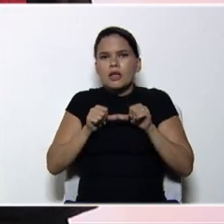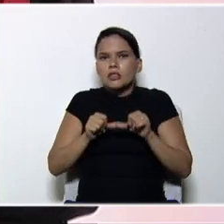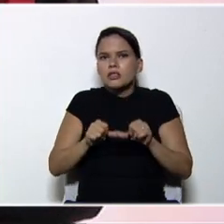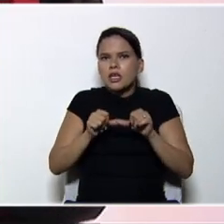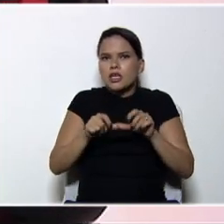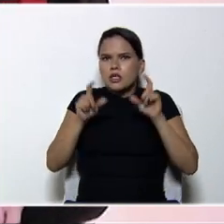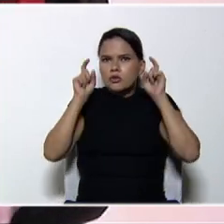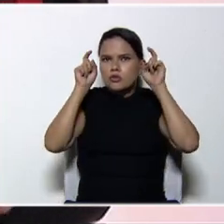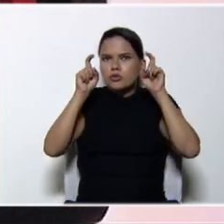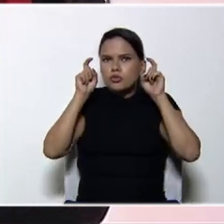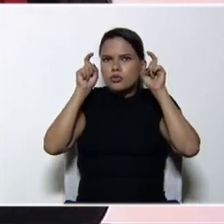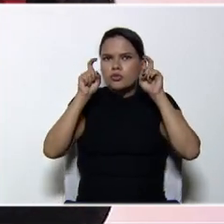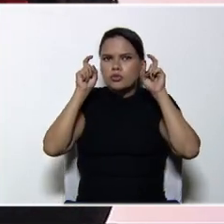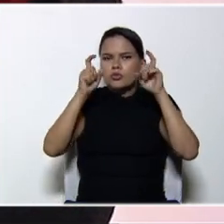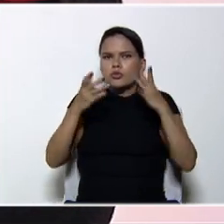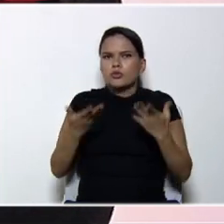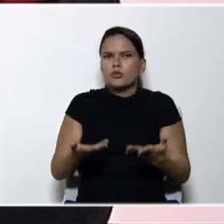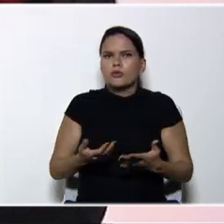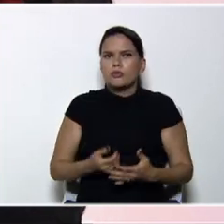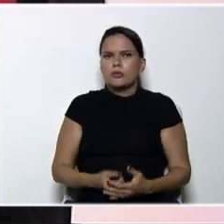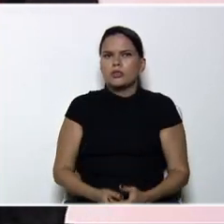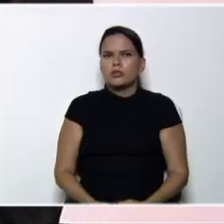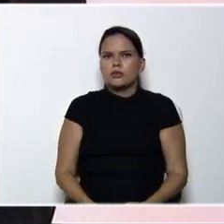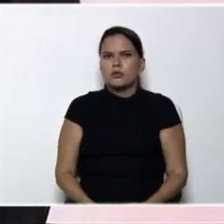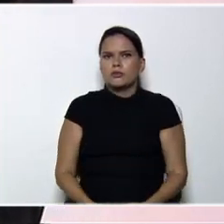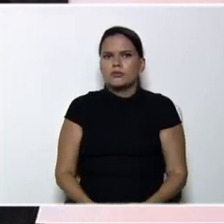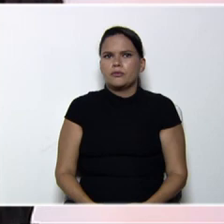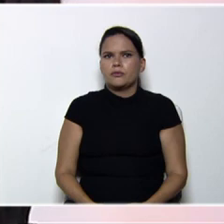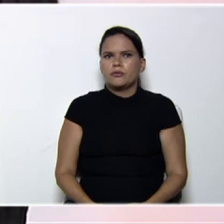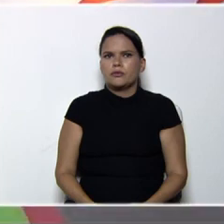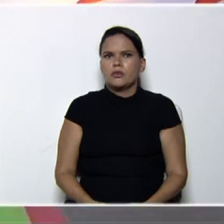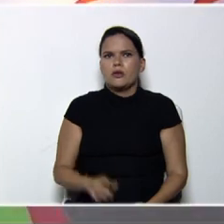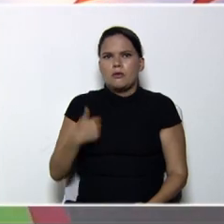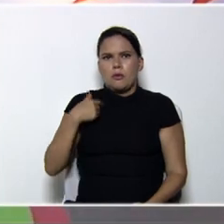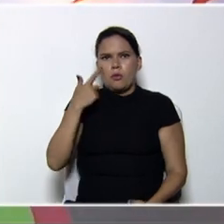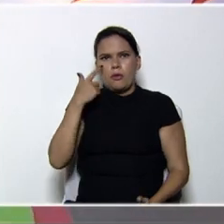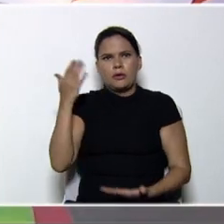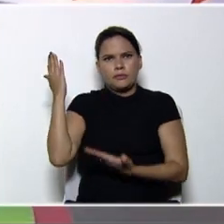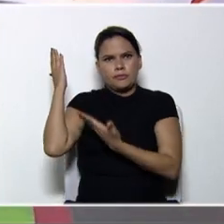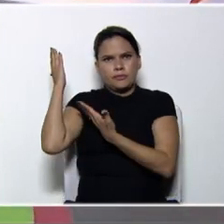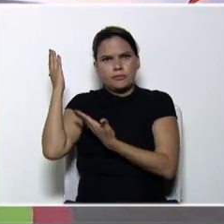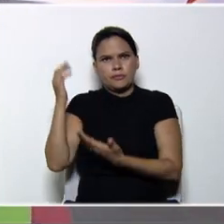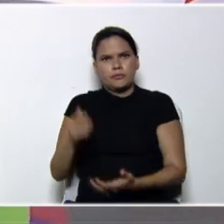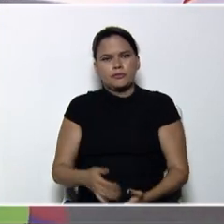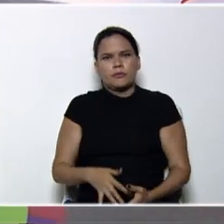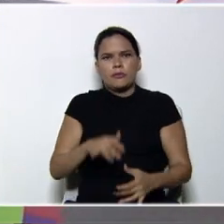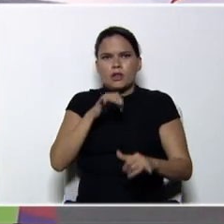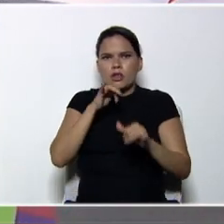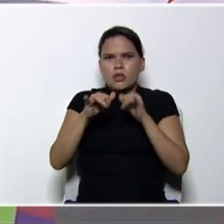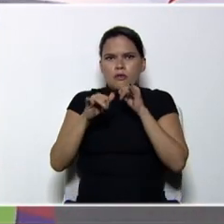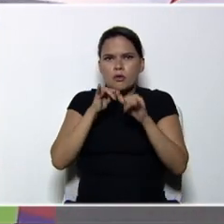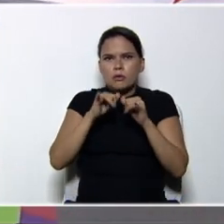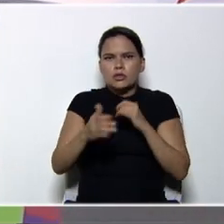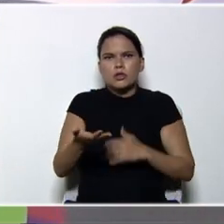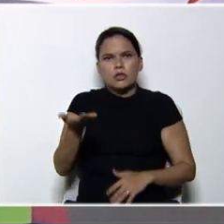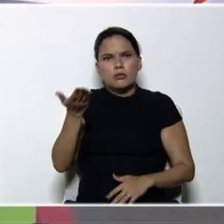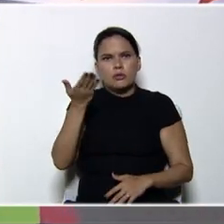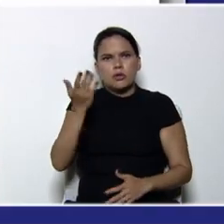formación en el oficio en que vamos a ver acá en la pantalla alguna información